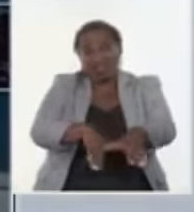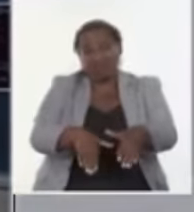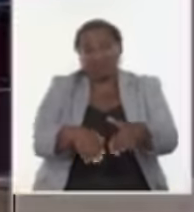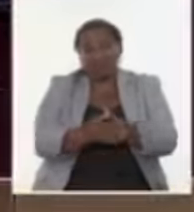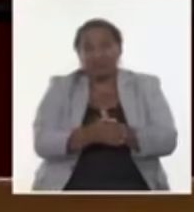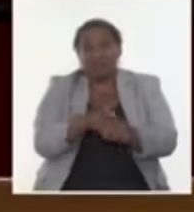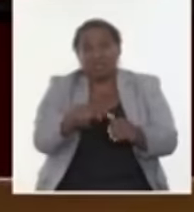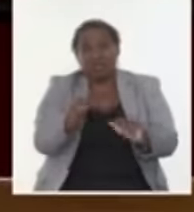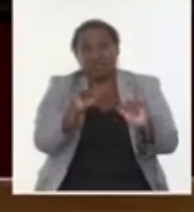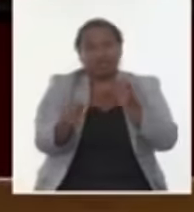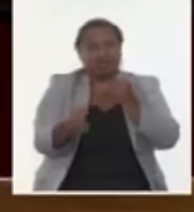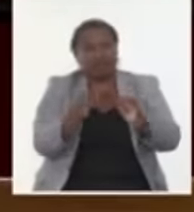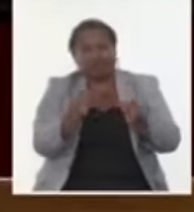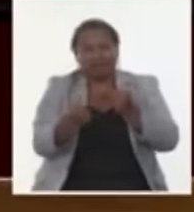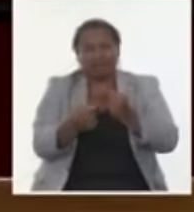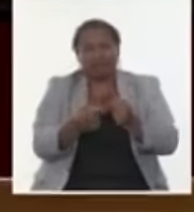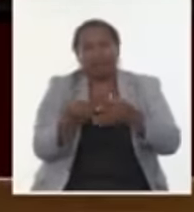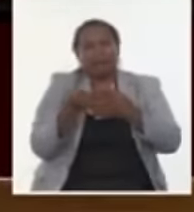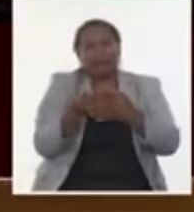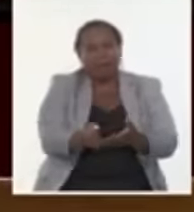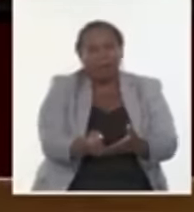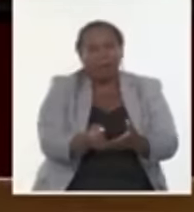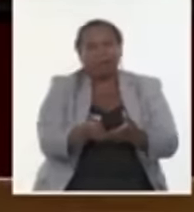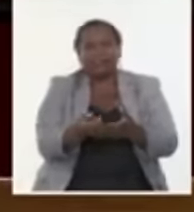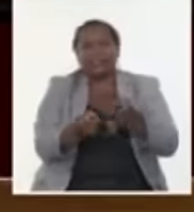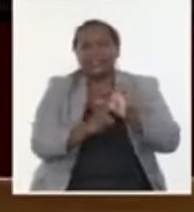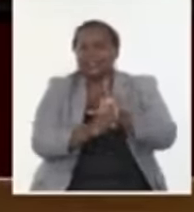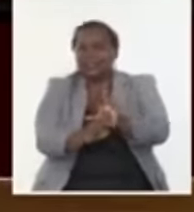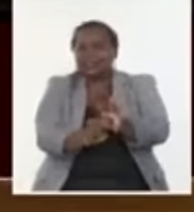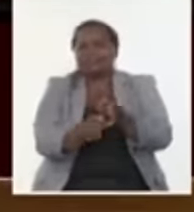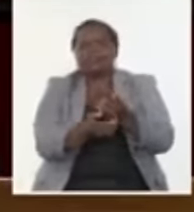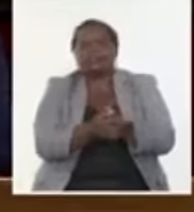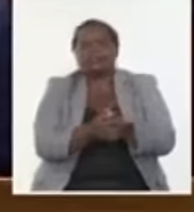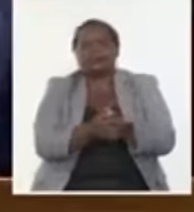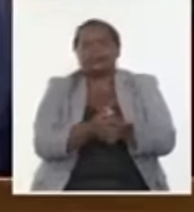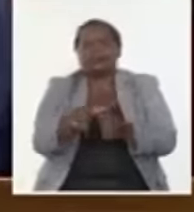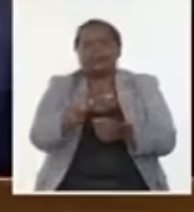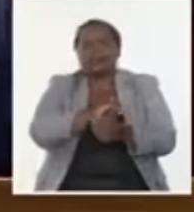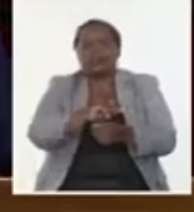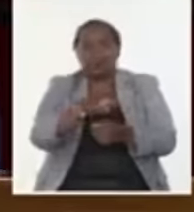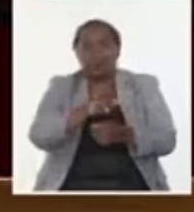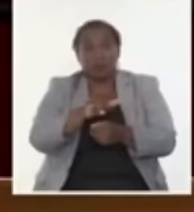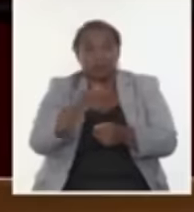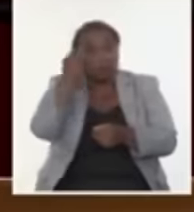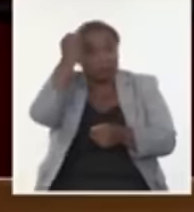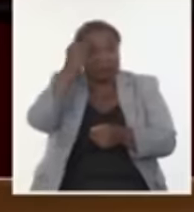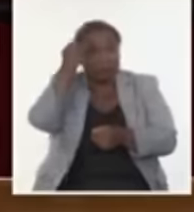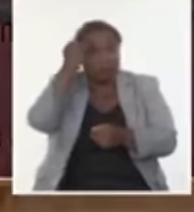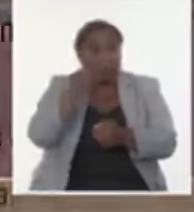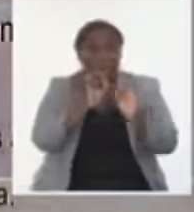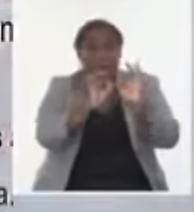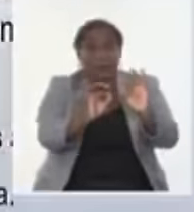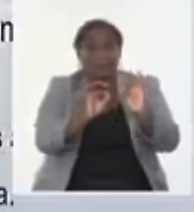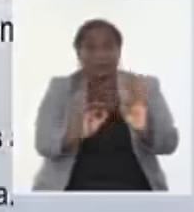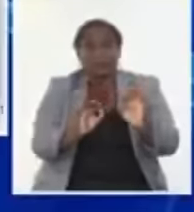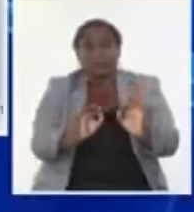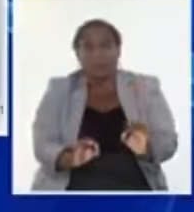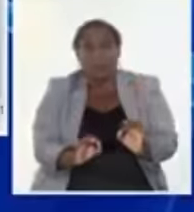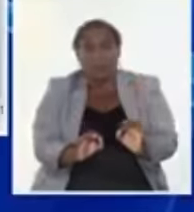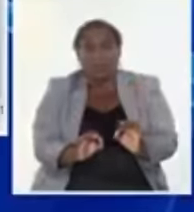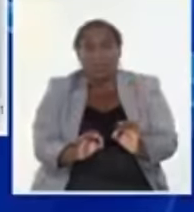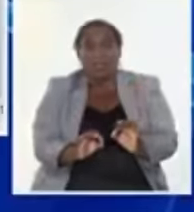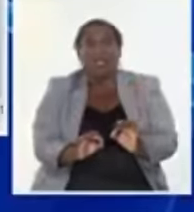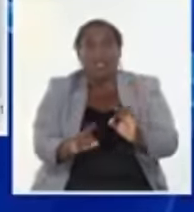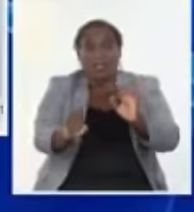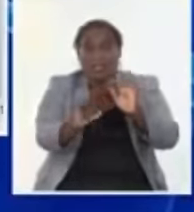se controla, se apoya, se conduce. Se realizaron las precisiones a lo establecido al decreto